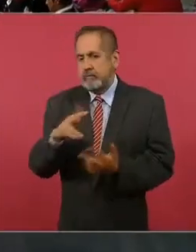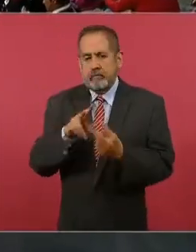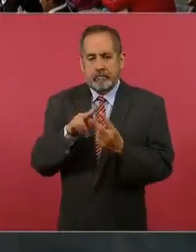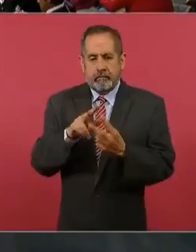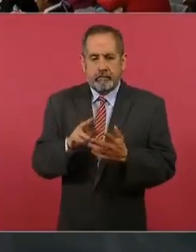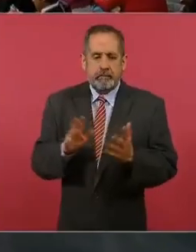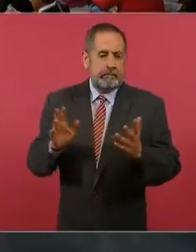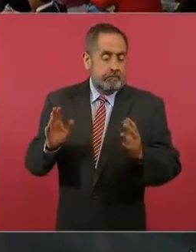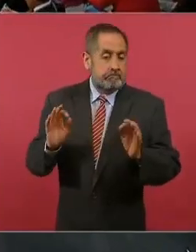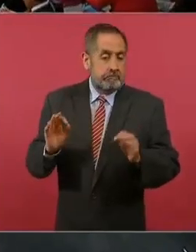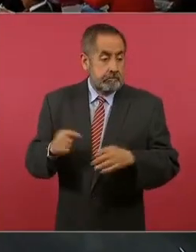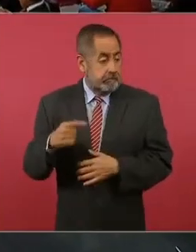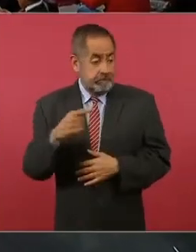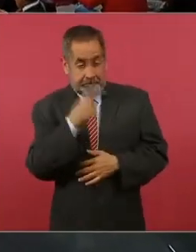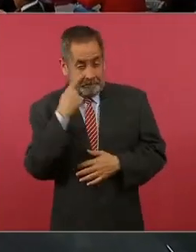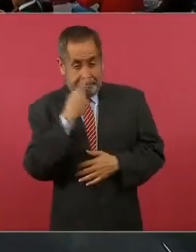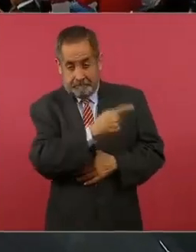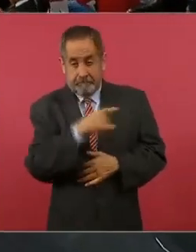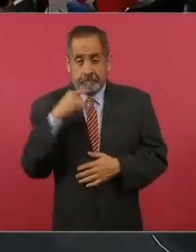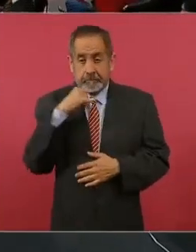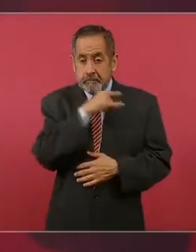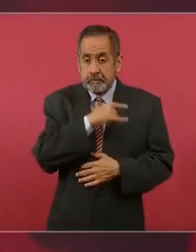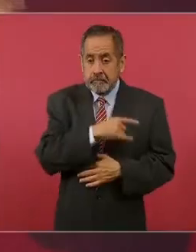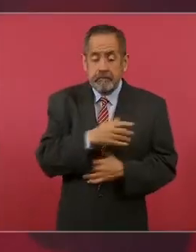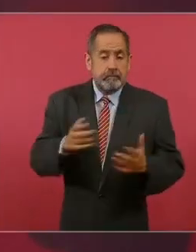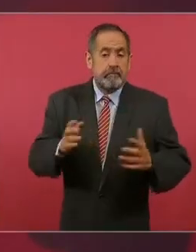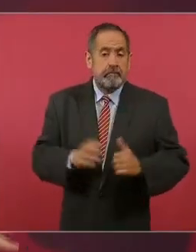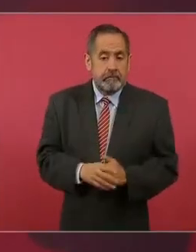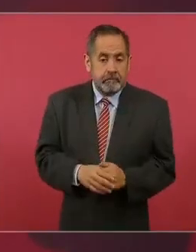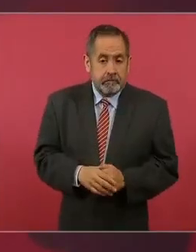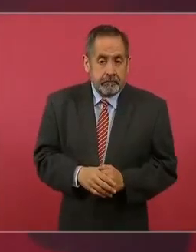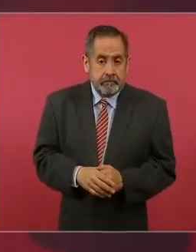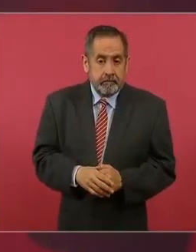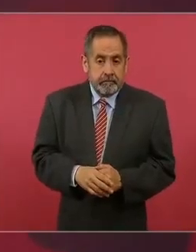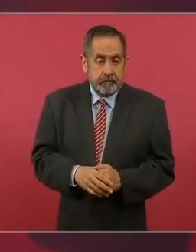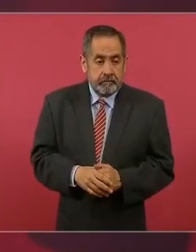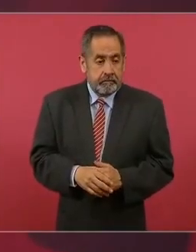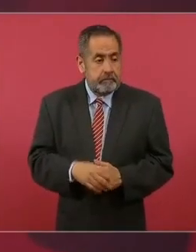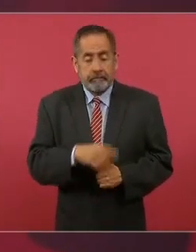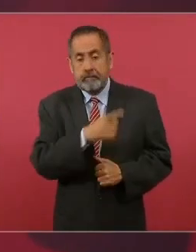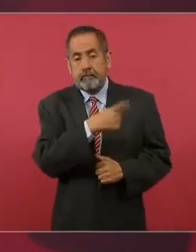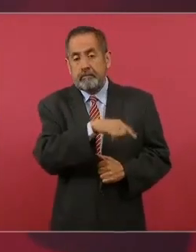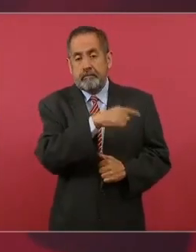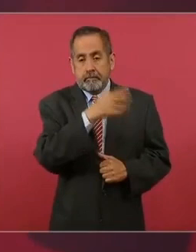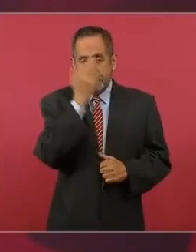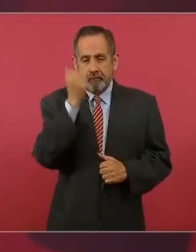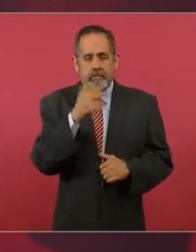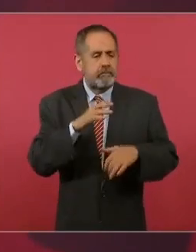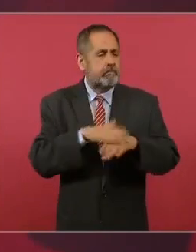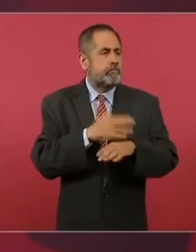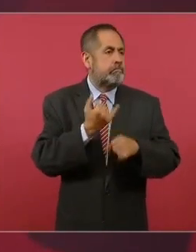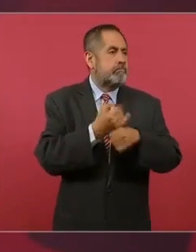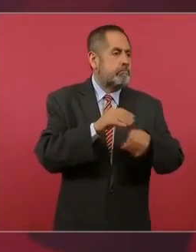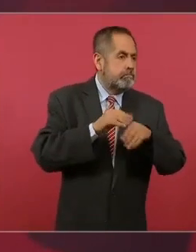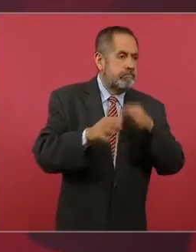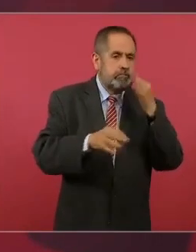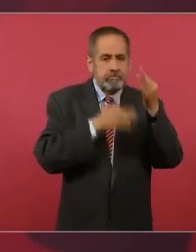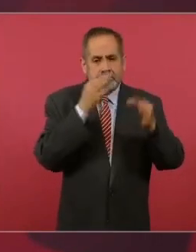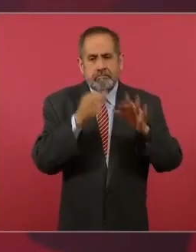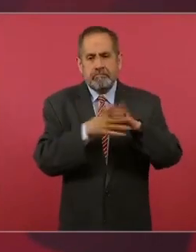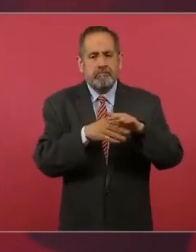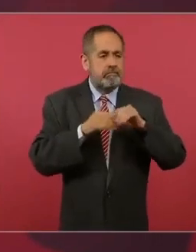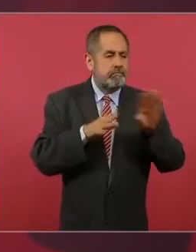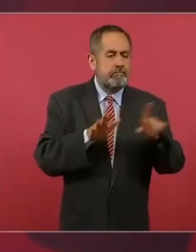la hipocresía. Y nadie sabía, porque los medios